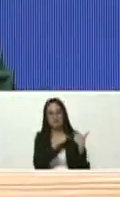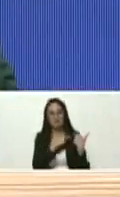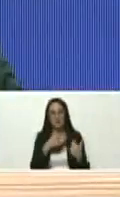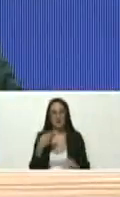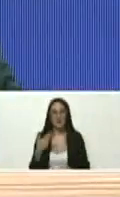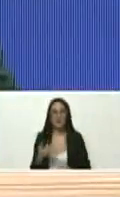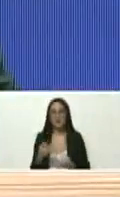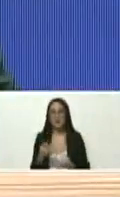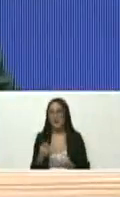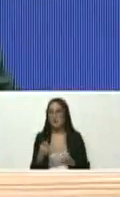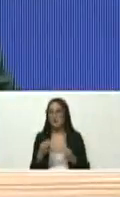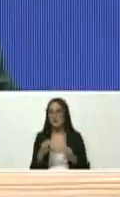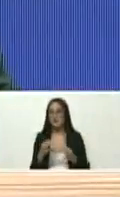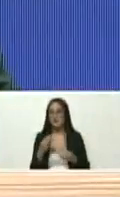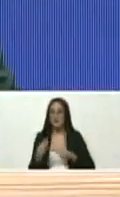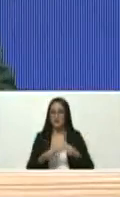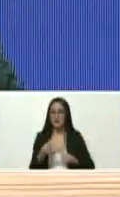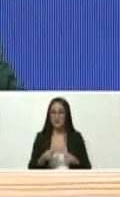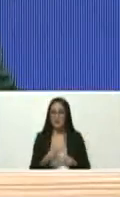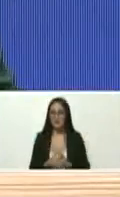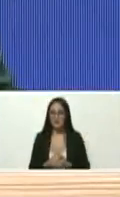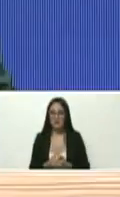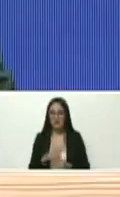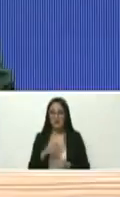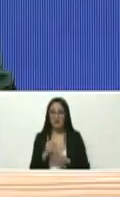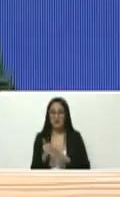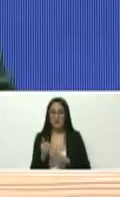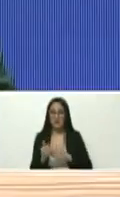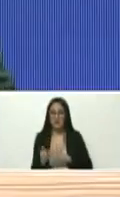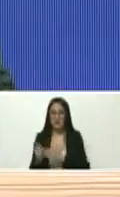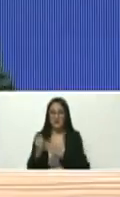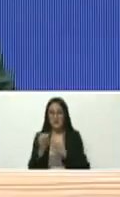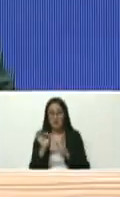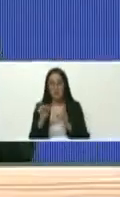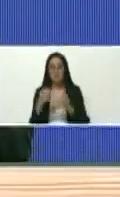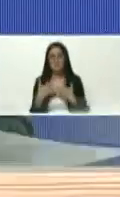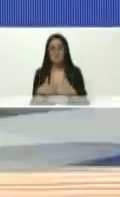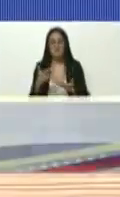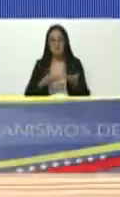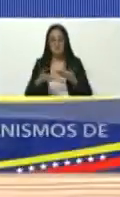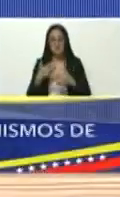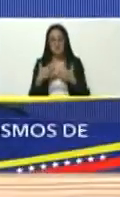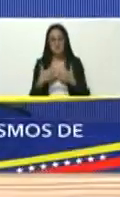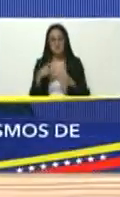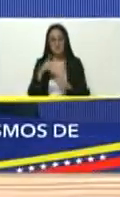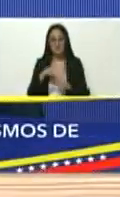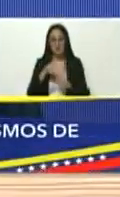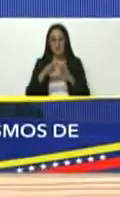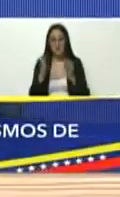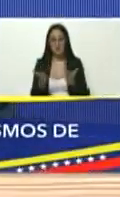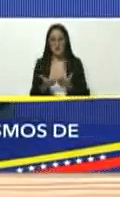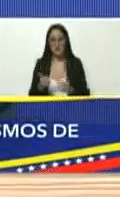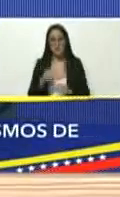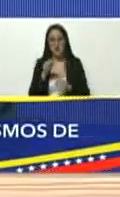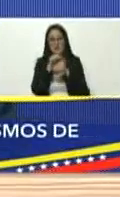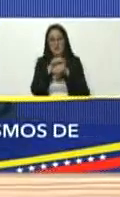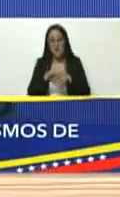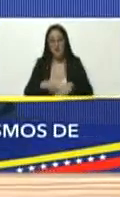de conductor y de dirección del mercado petrolero mundial con cada vez más